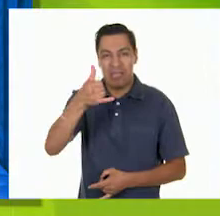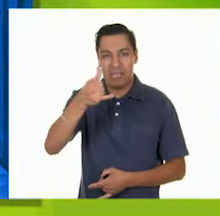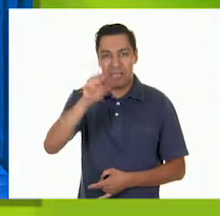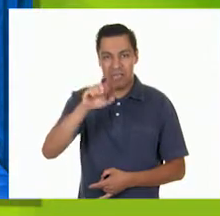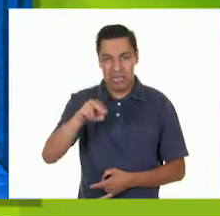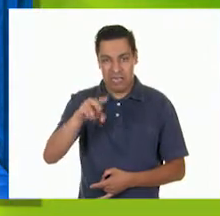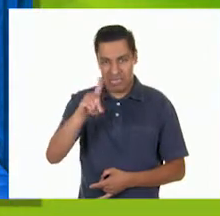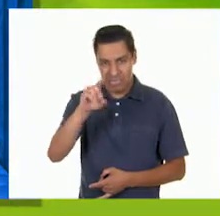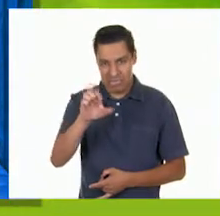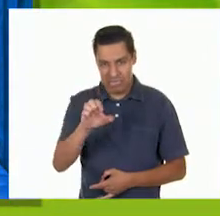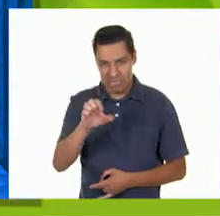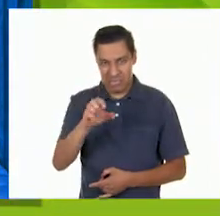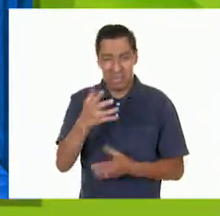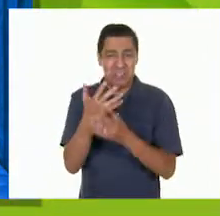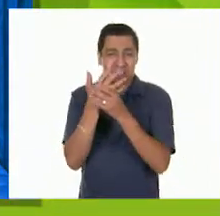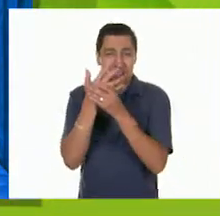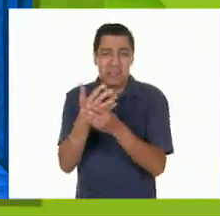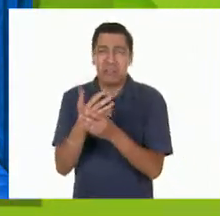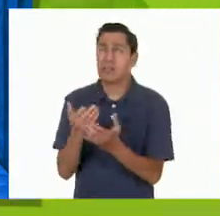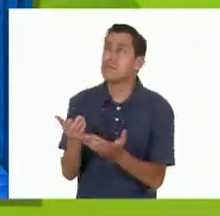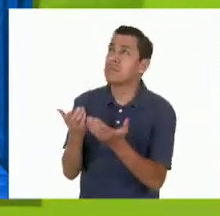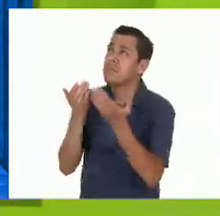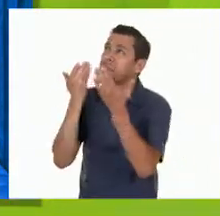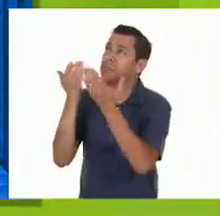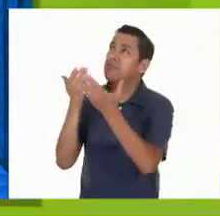huitzilopochtli ayúdanos